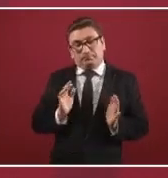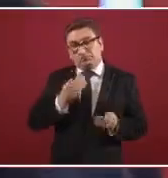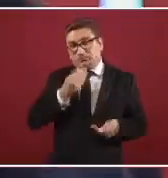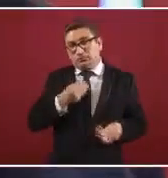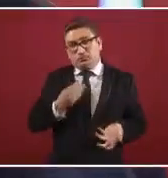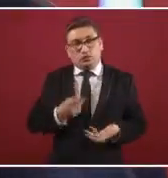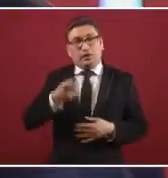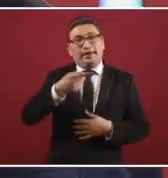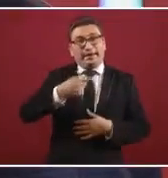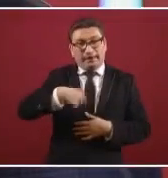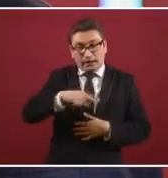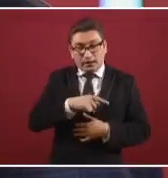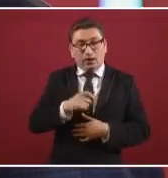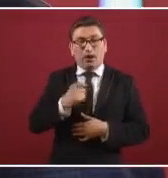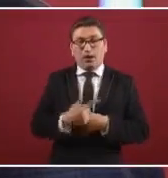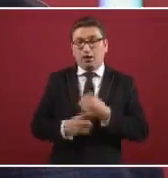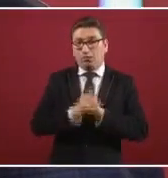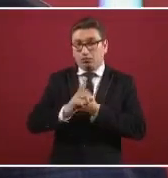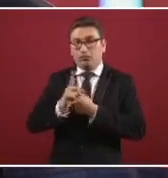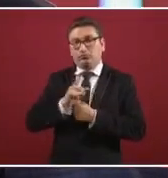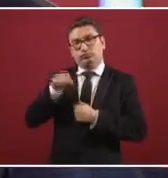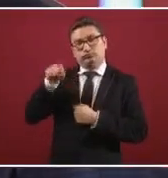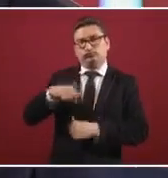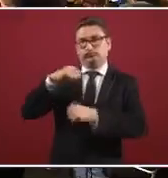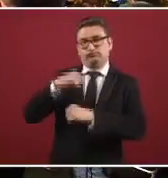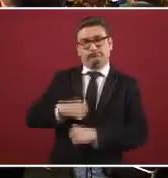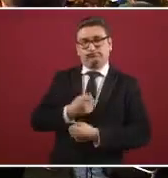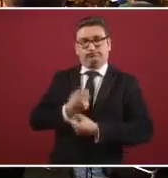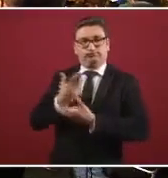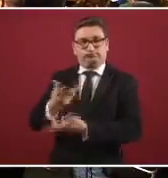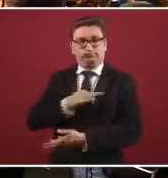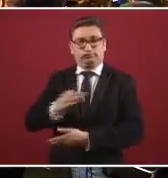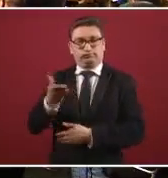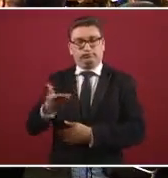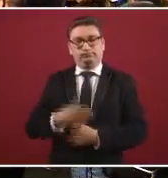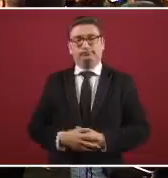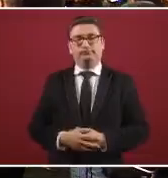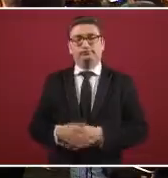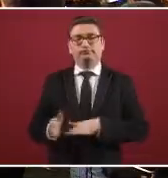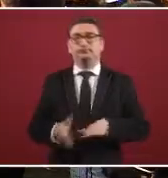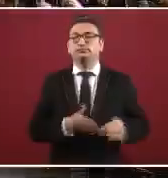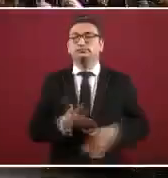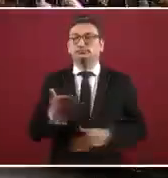de desahogar con las autoridades locales. Sí, señor.